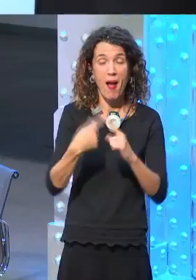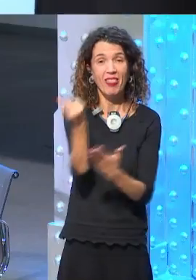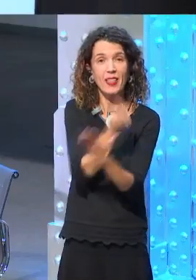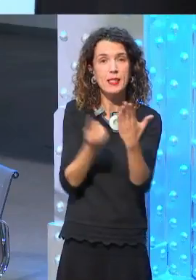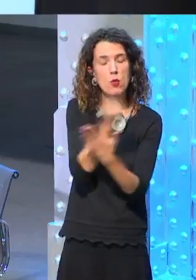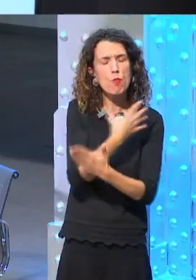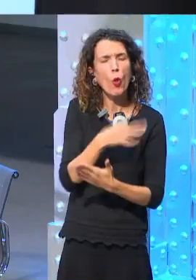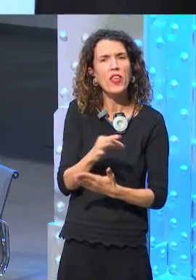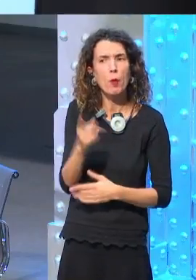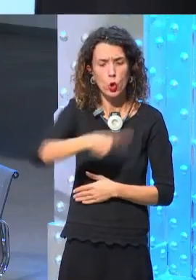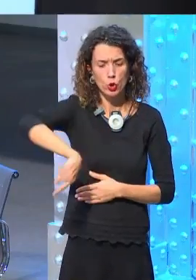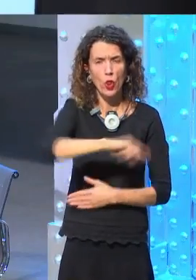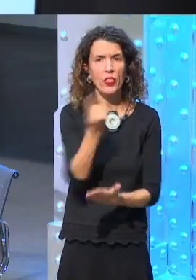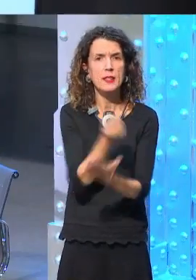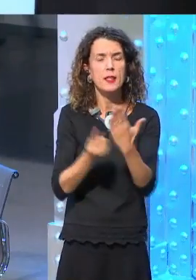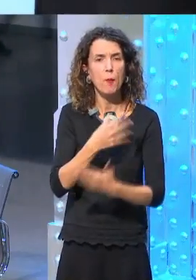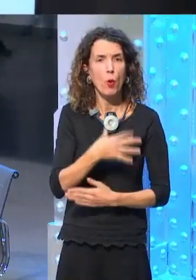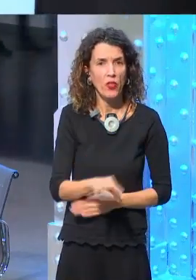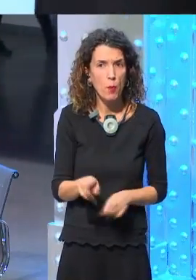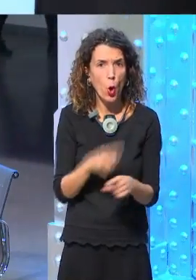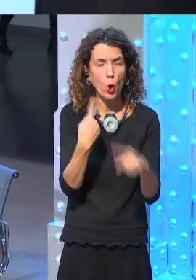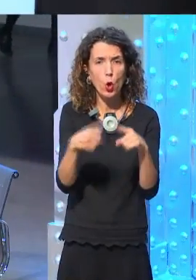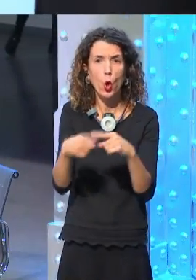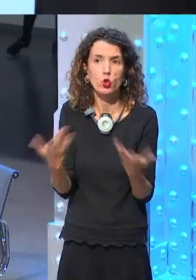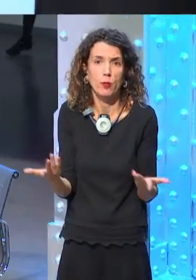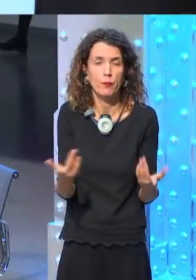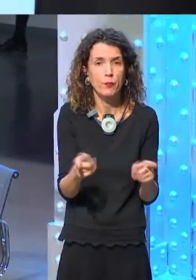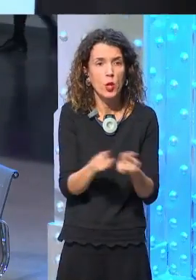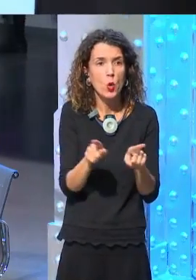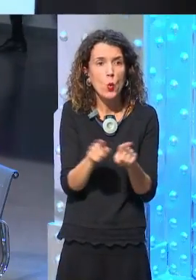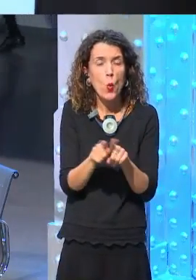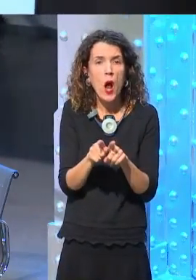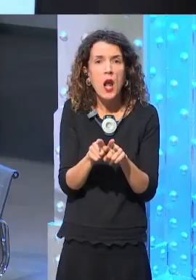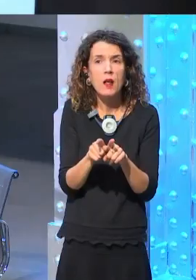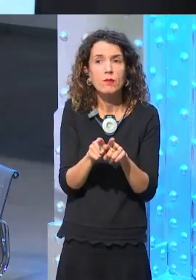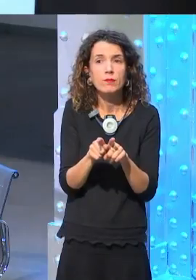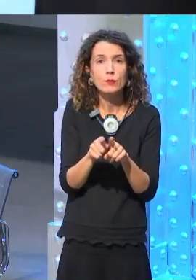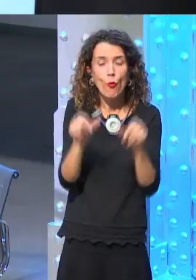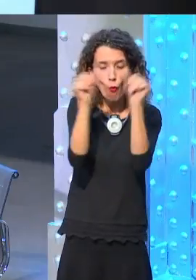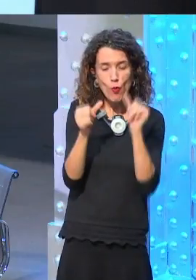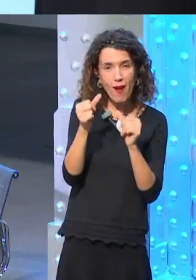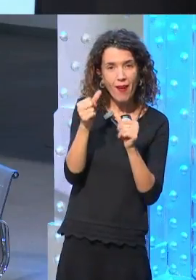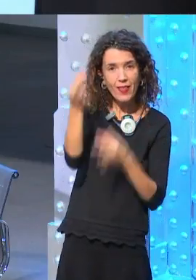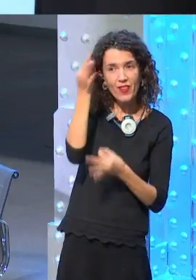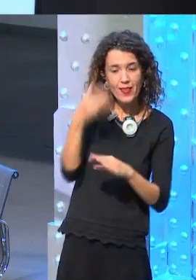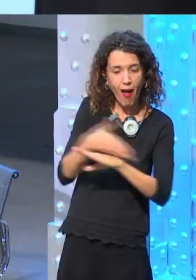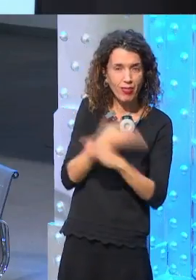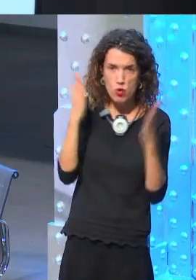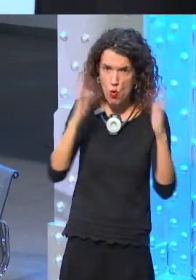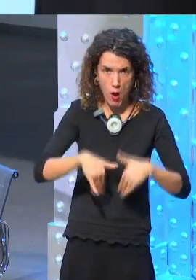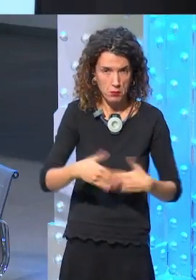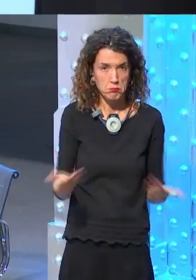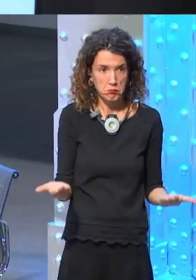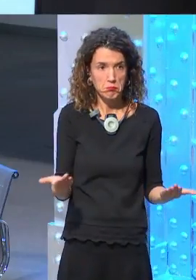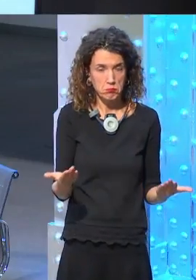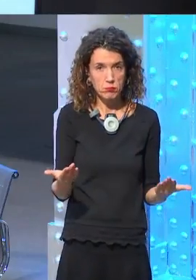diseñadores, podíamos diseñar cosas que no estaban definidas por la forma, que